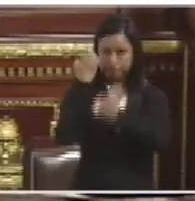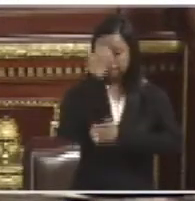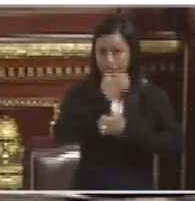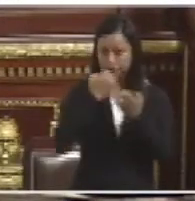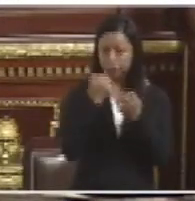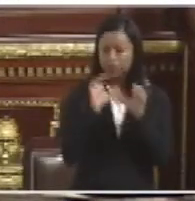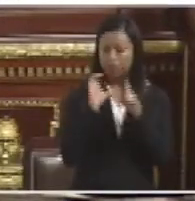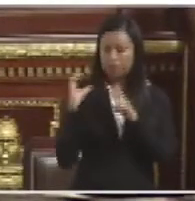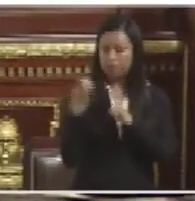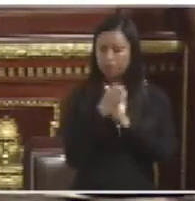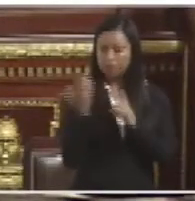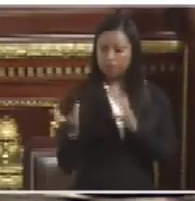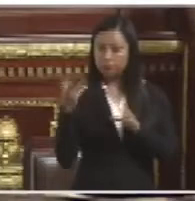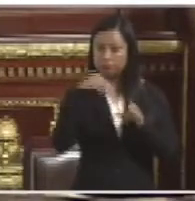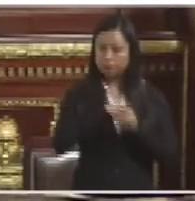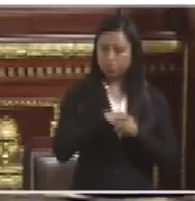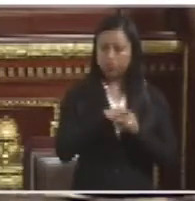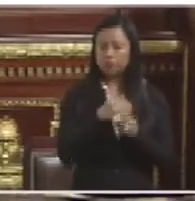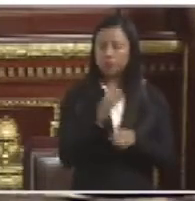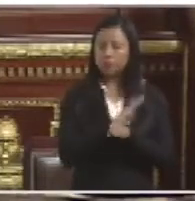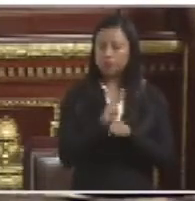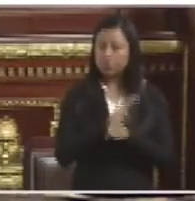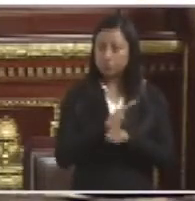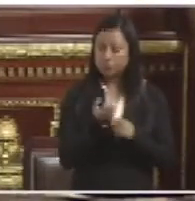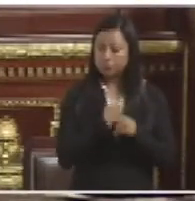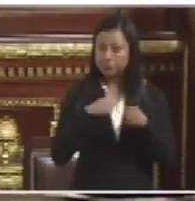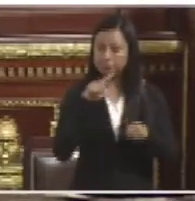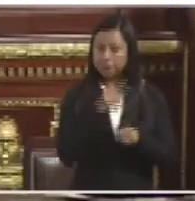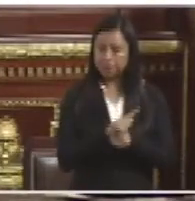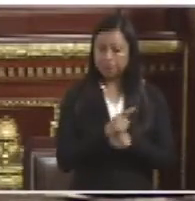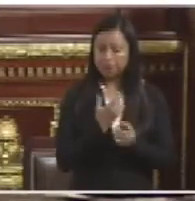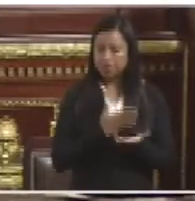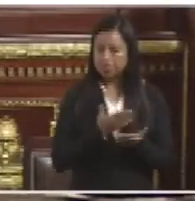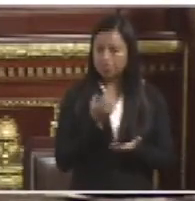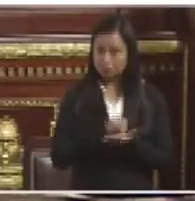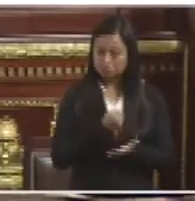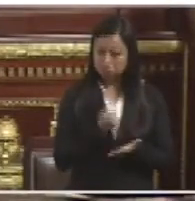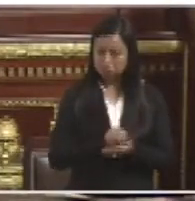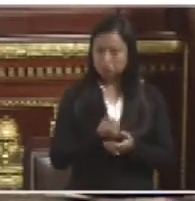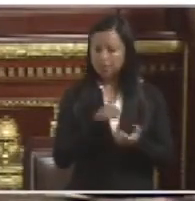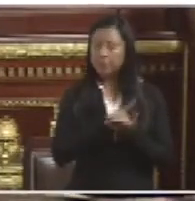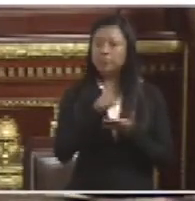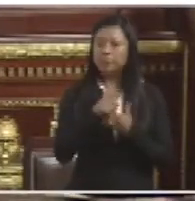Comisión de Inclusión, Bienestar Social y Exigibilidad de Derechos Sociales.